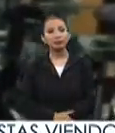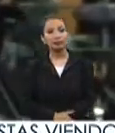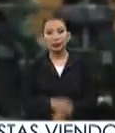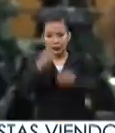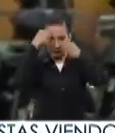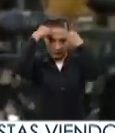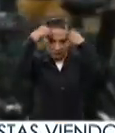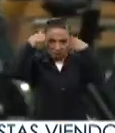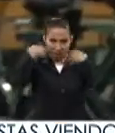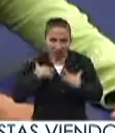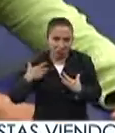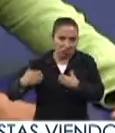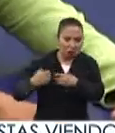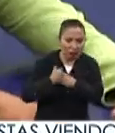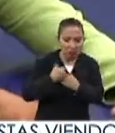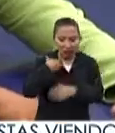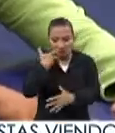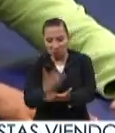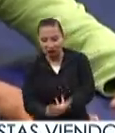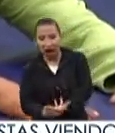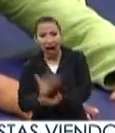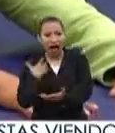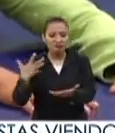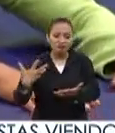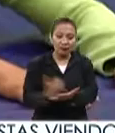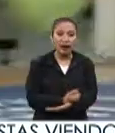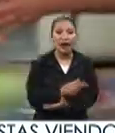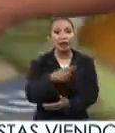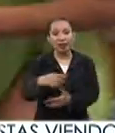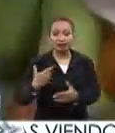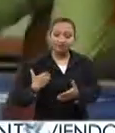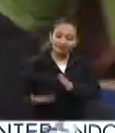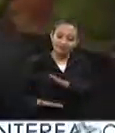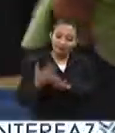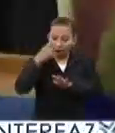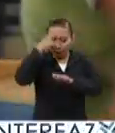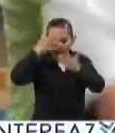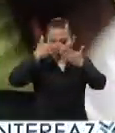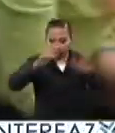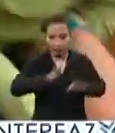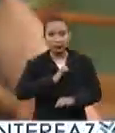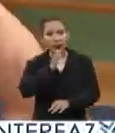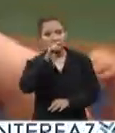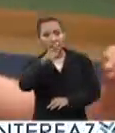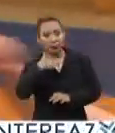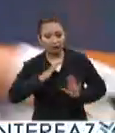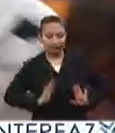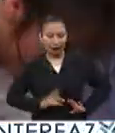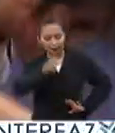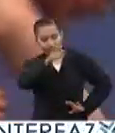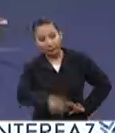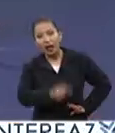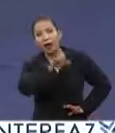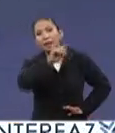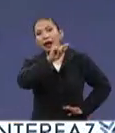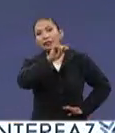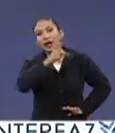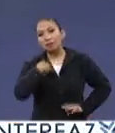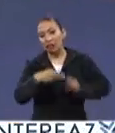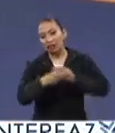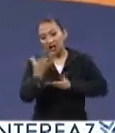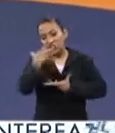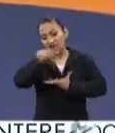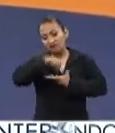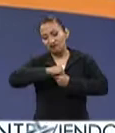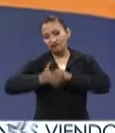gota de sudor, cada golpe, cada caída, cada victoria han forjado la mente, el espíritu, el carácter de Pati Olvera, el material con el